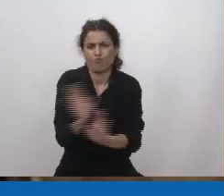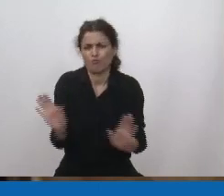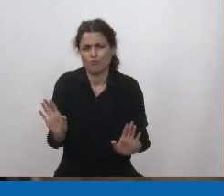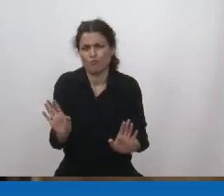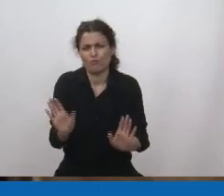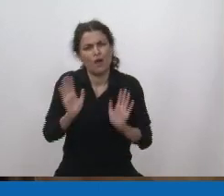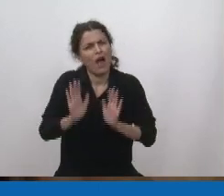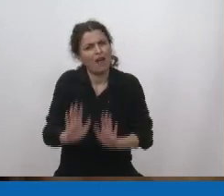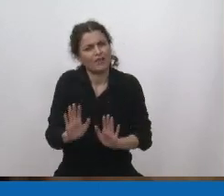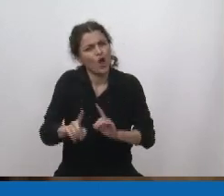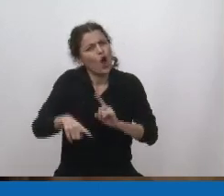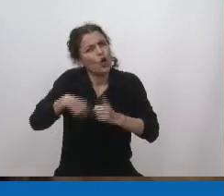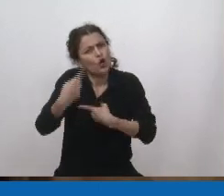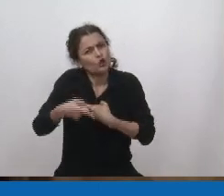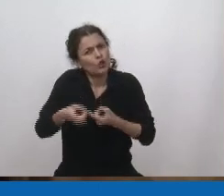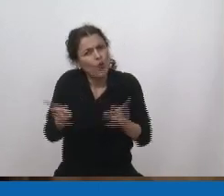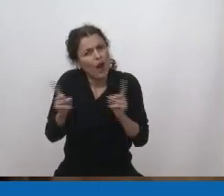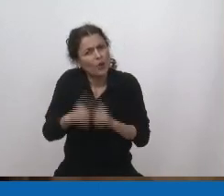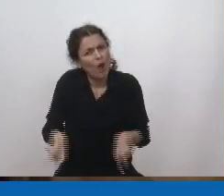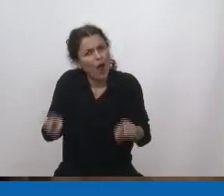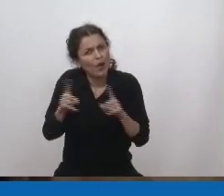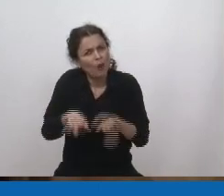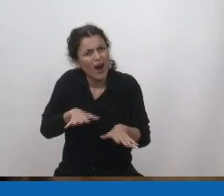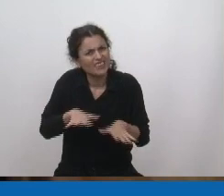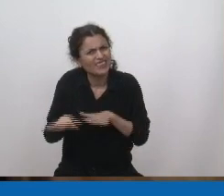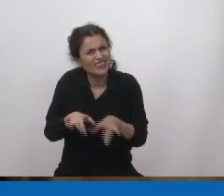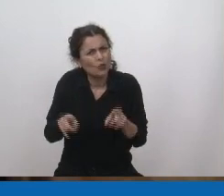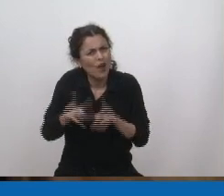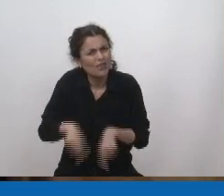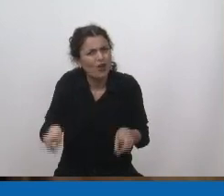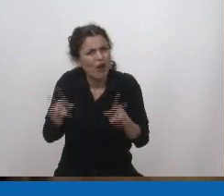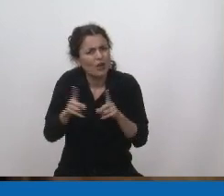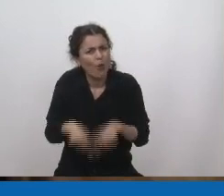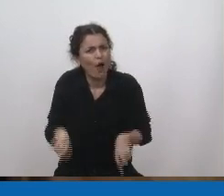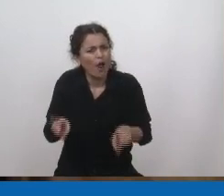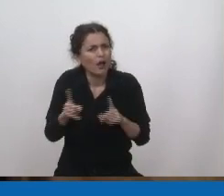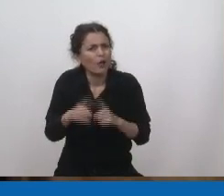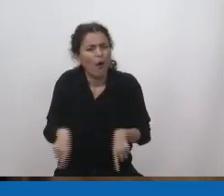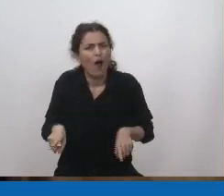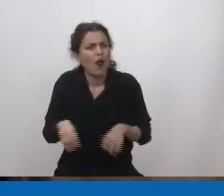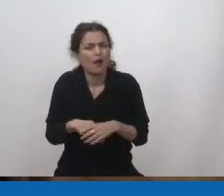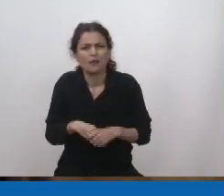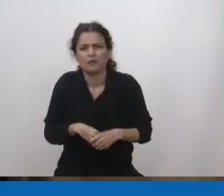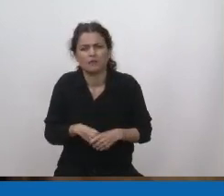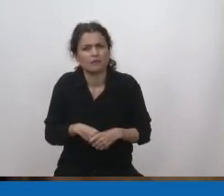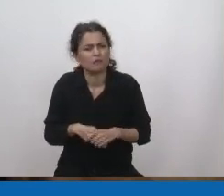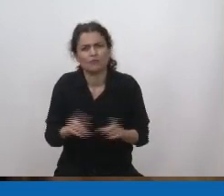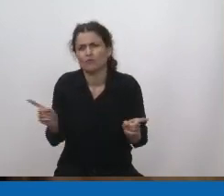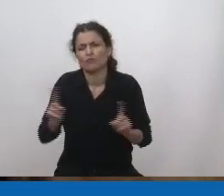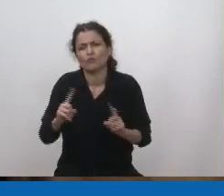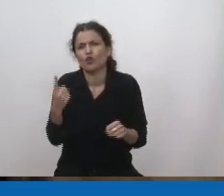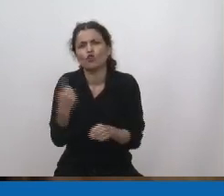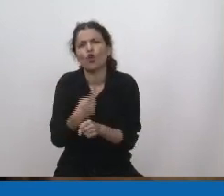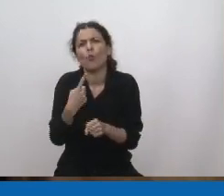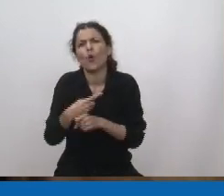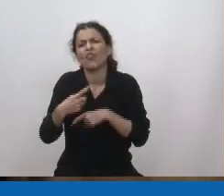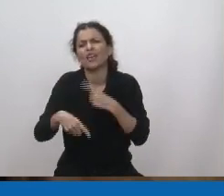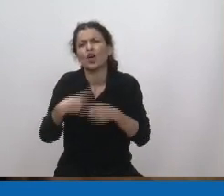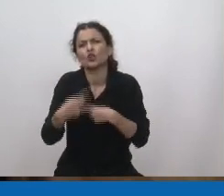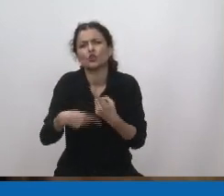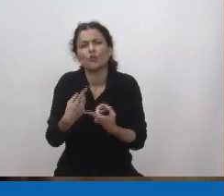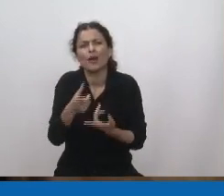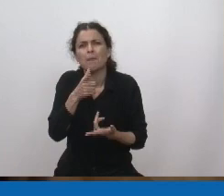seguir en esta situación constante en el cual estamos en una